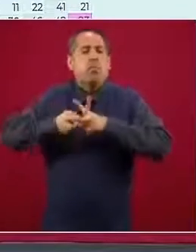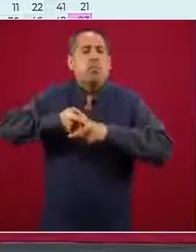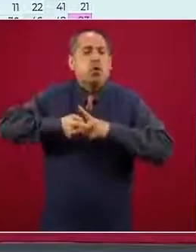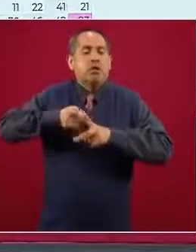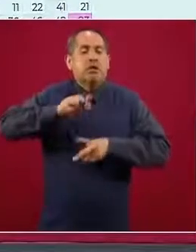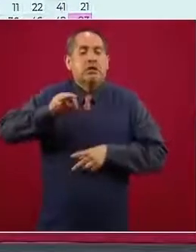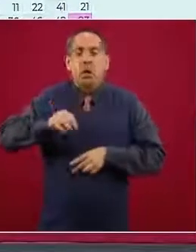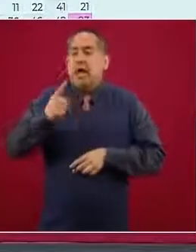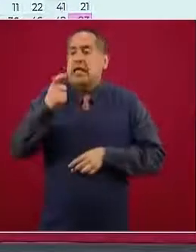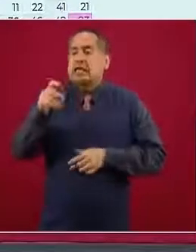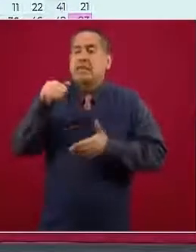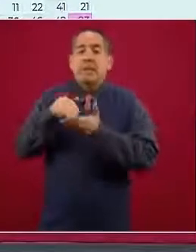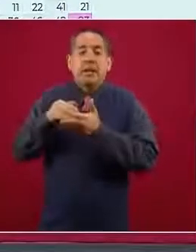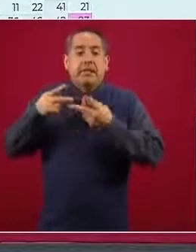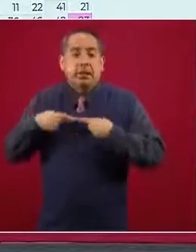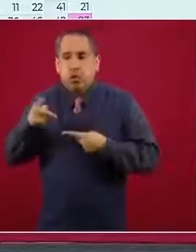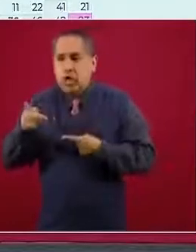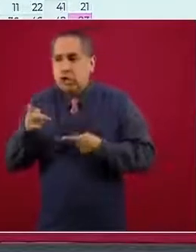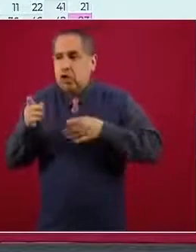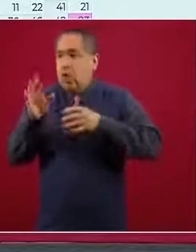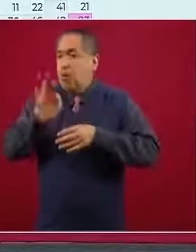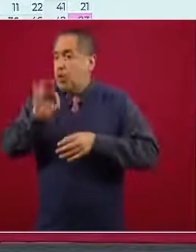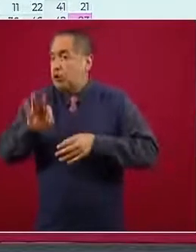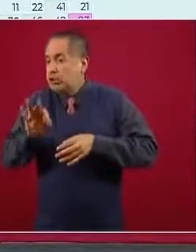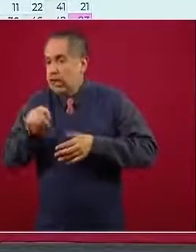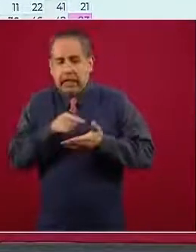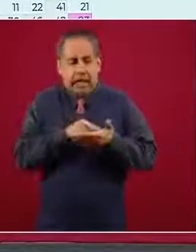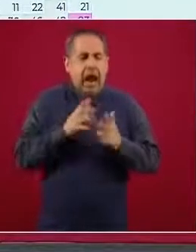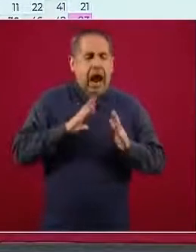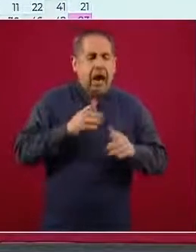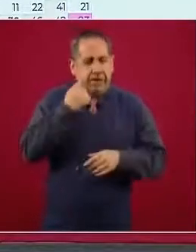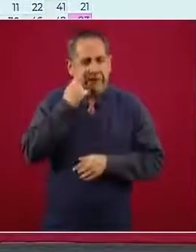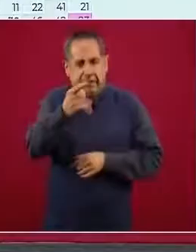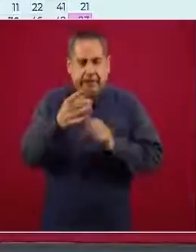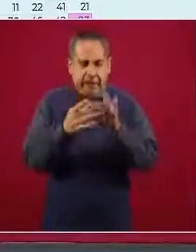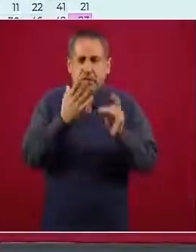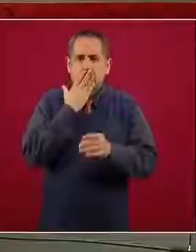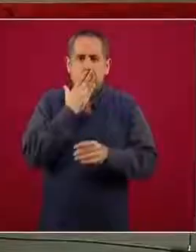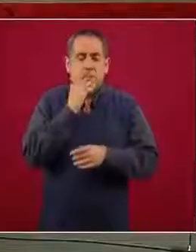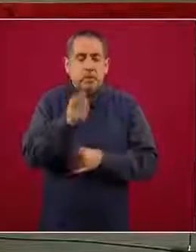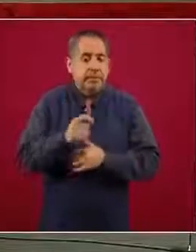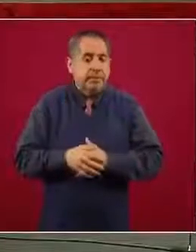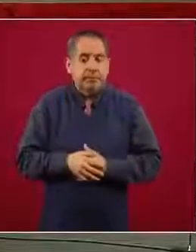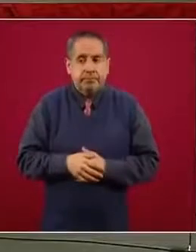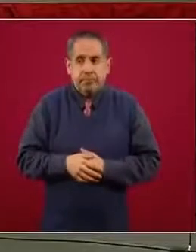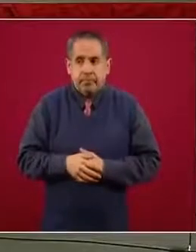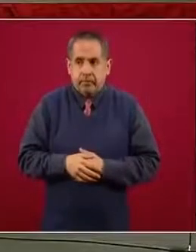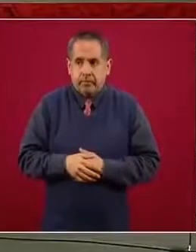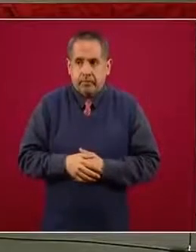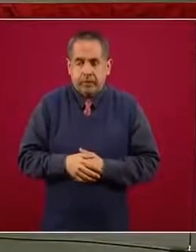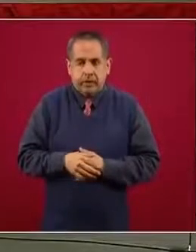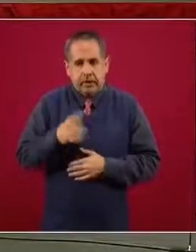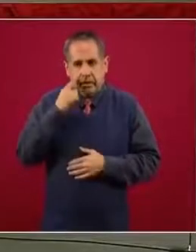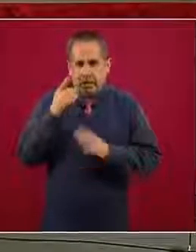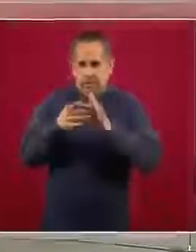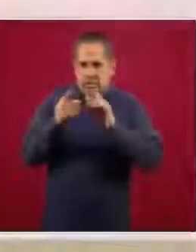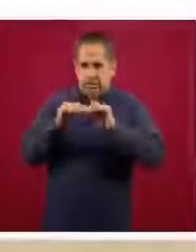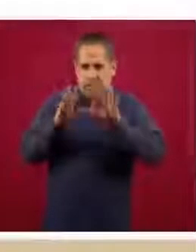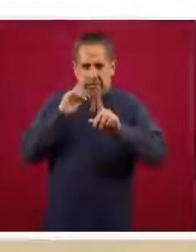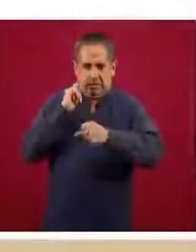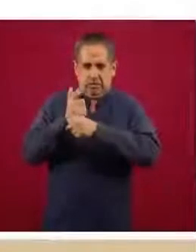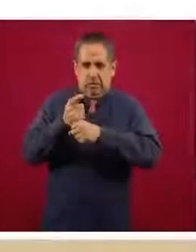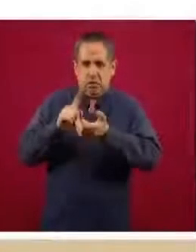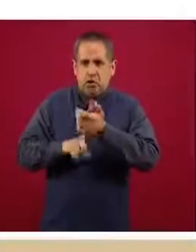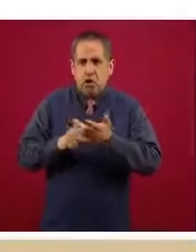por 100,000 habitantes, ahora sí podemos hacer un comparativo. En Sonora lo que podemos ver es, si ustedes logran visualizar,